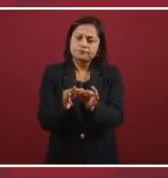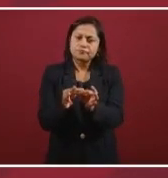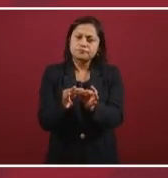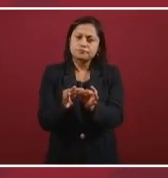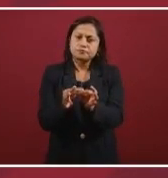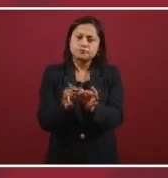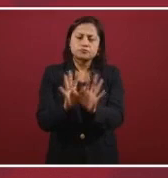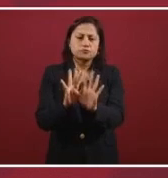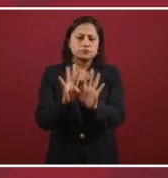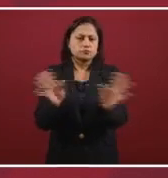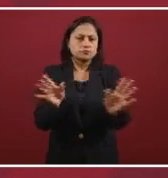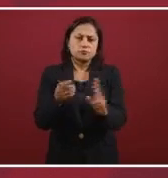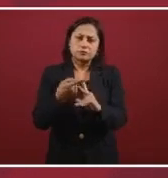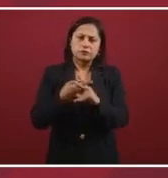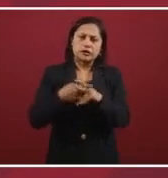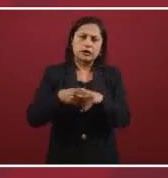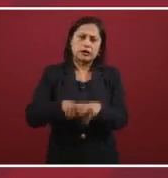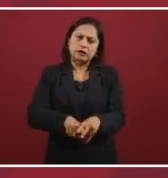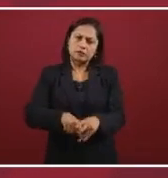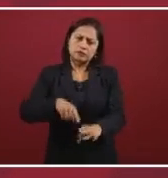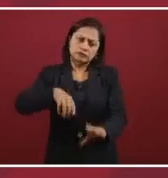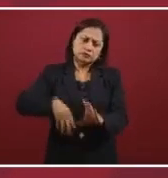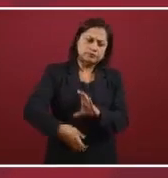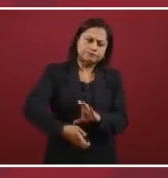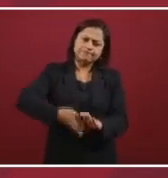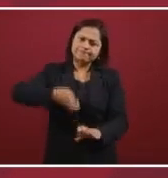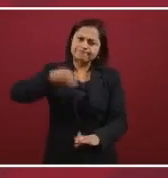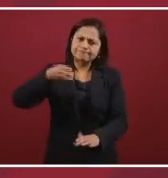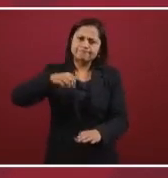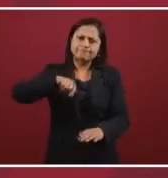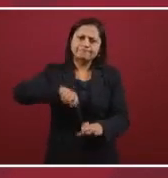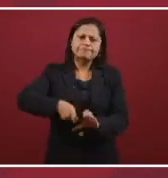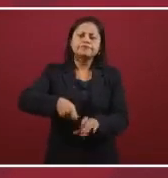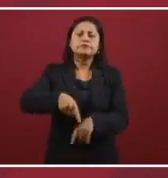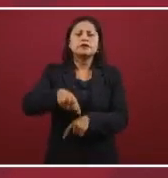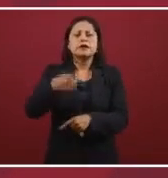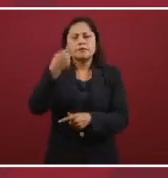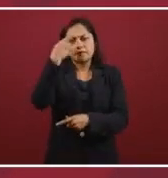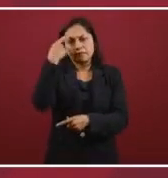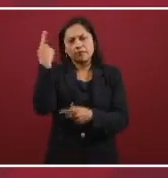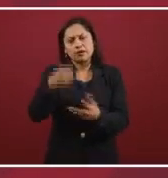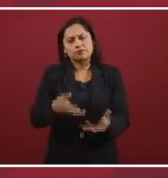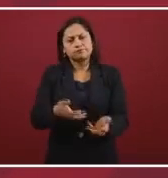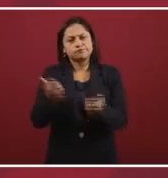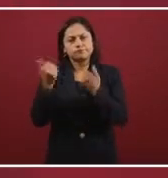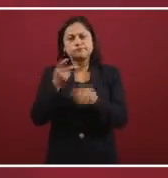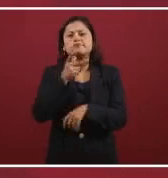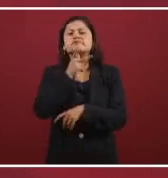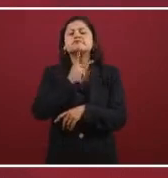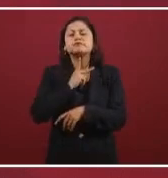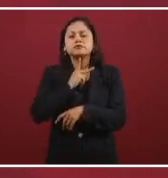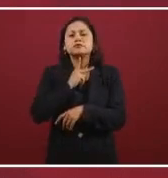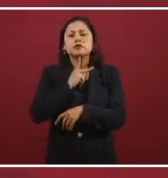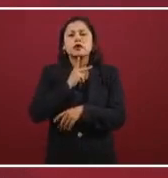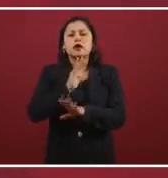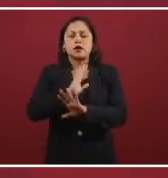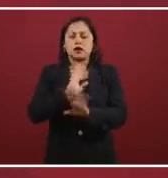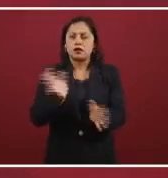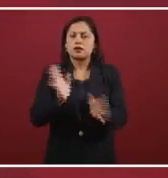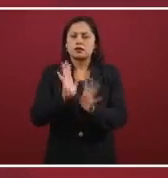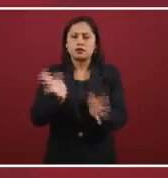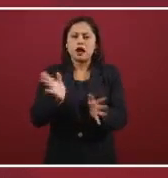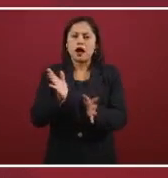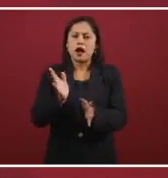perforar pozos petroleros, detuvimos la caída en la producción de petróleo,